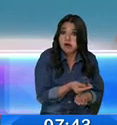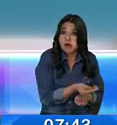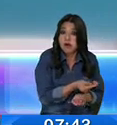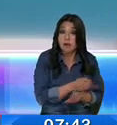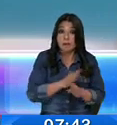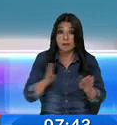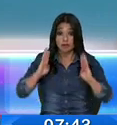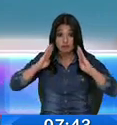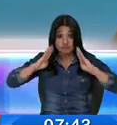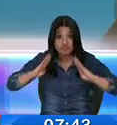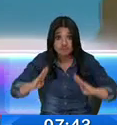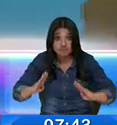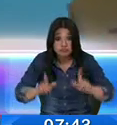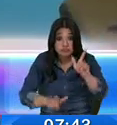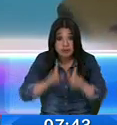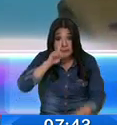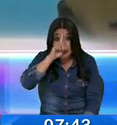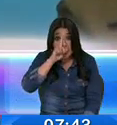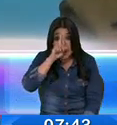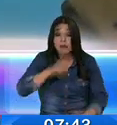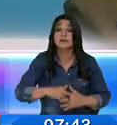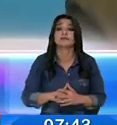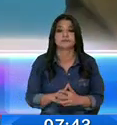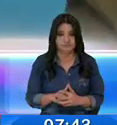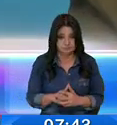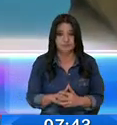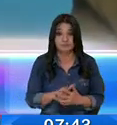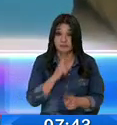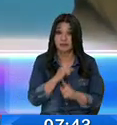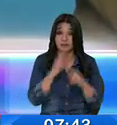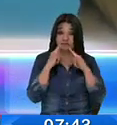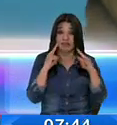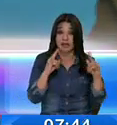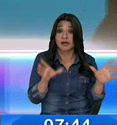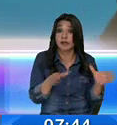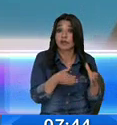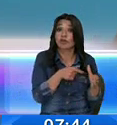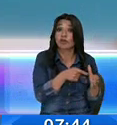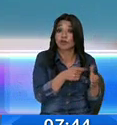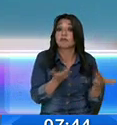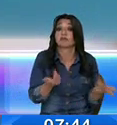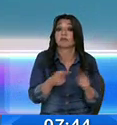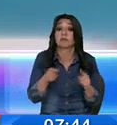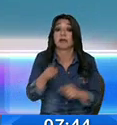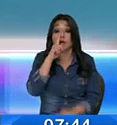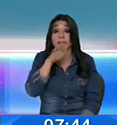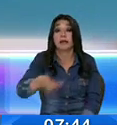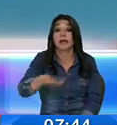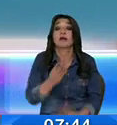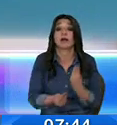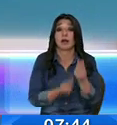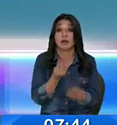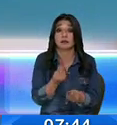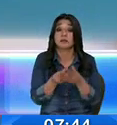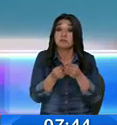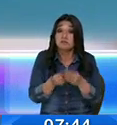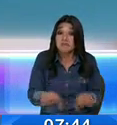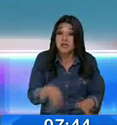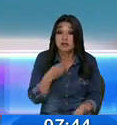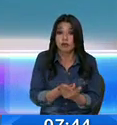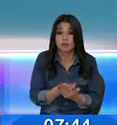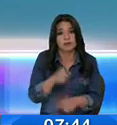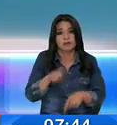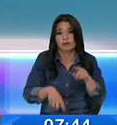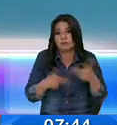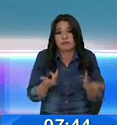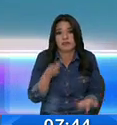distribuir esa riqueza si van a tener una acumulación de riqueza solamente para ellos porque el momento que se pierde capacidad de compra no vamos